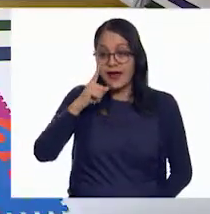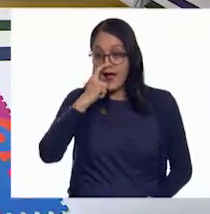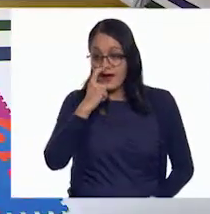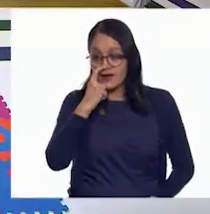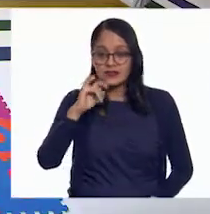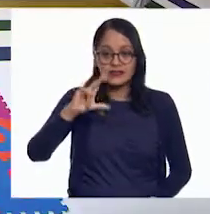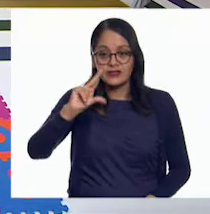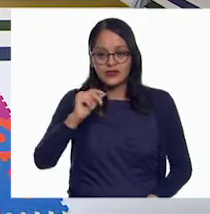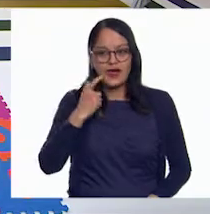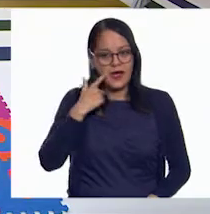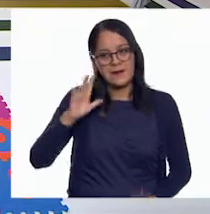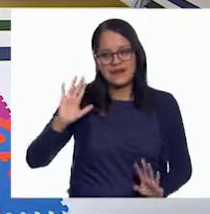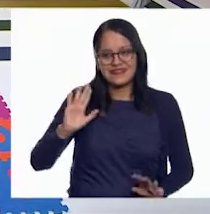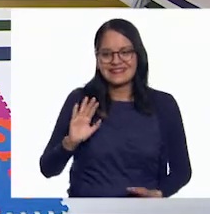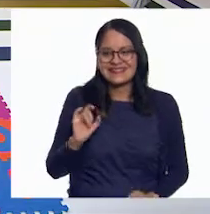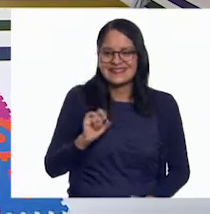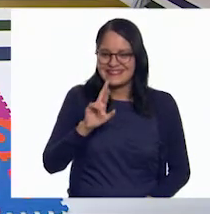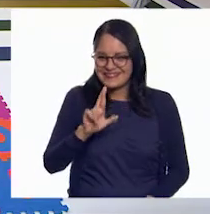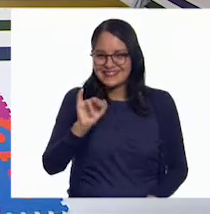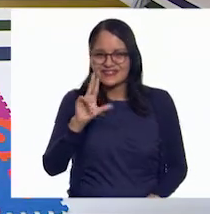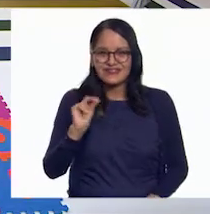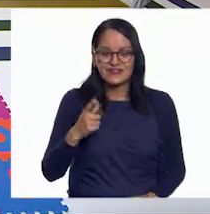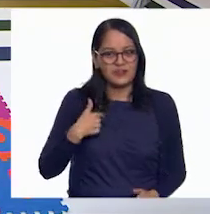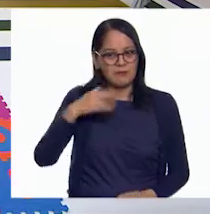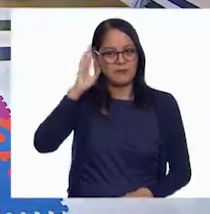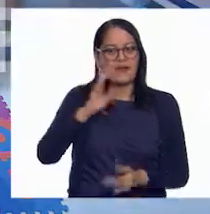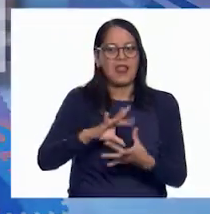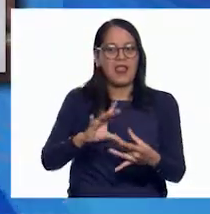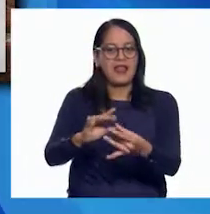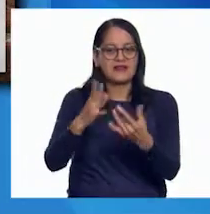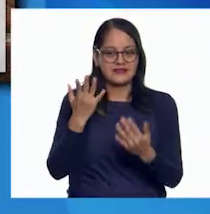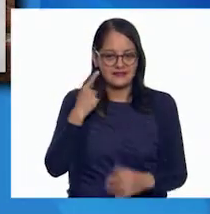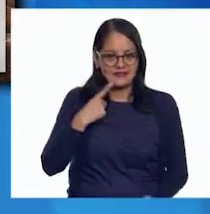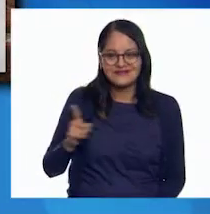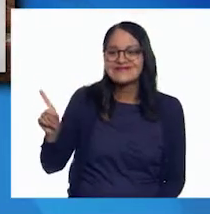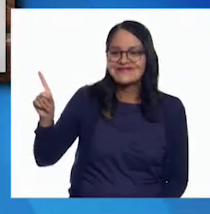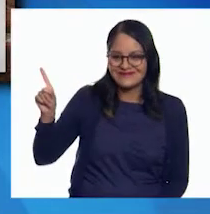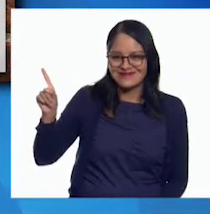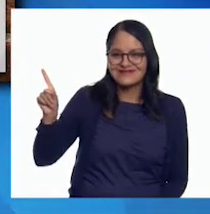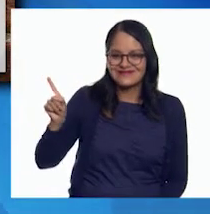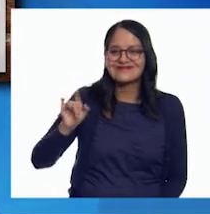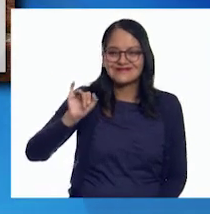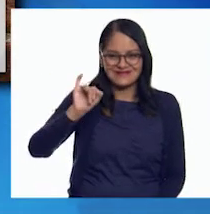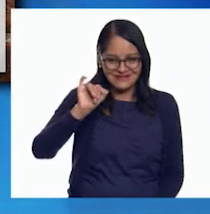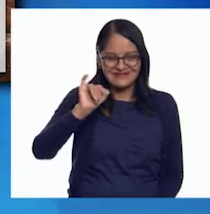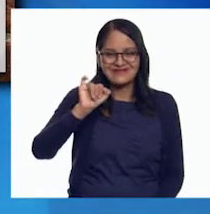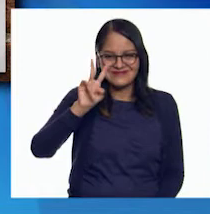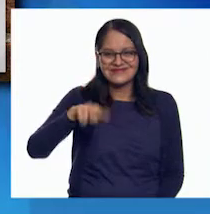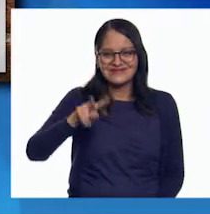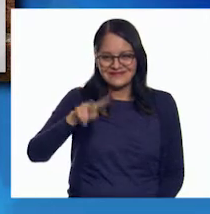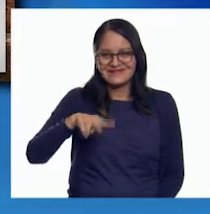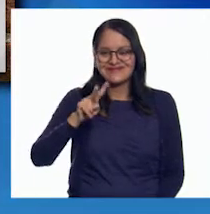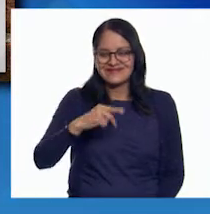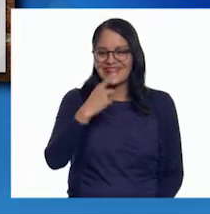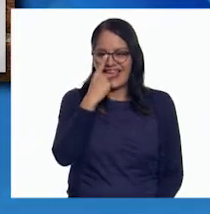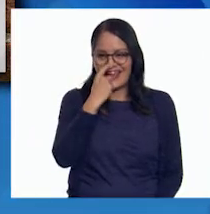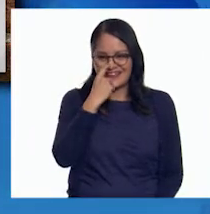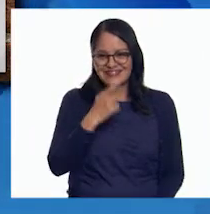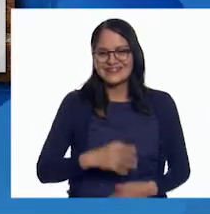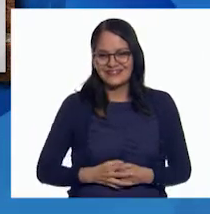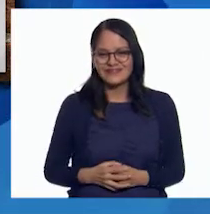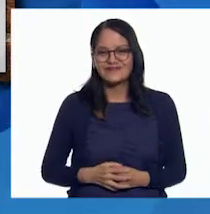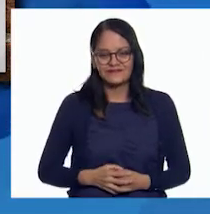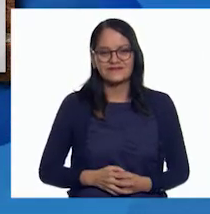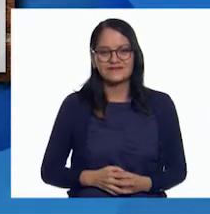seguimos hablando del ajo y no sabemos si sí es la respuesta. A ver, vamos a ver. A ver. ¡Sí! ¡Sí! ¡El ajo! Muy bien. Y